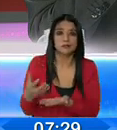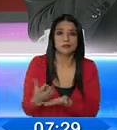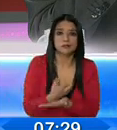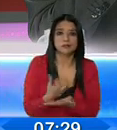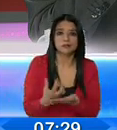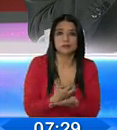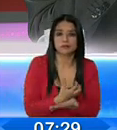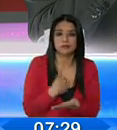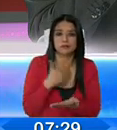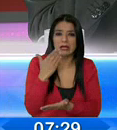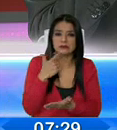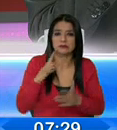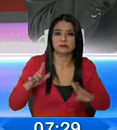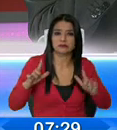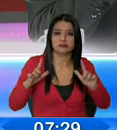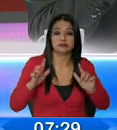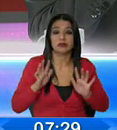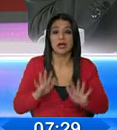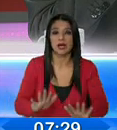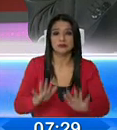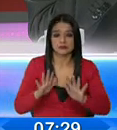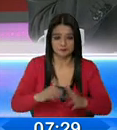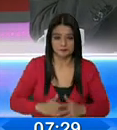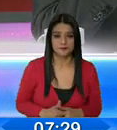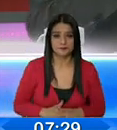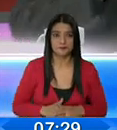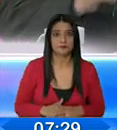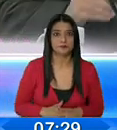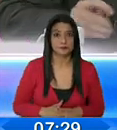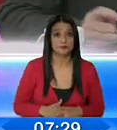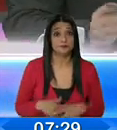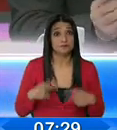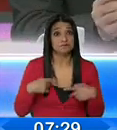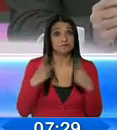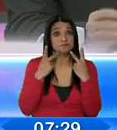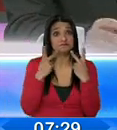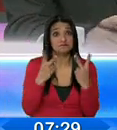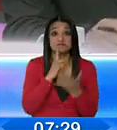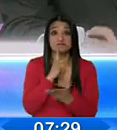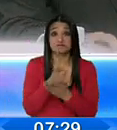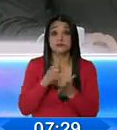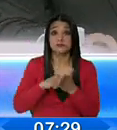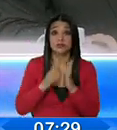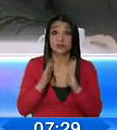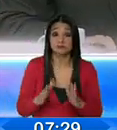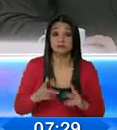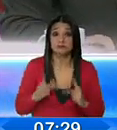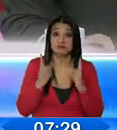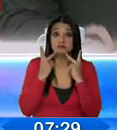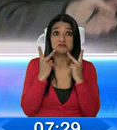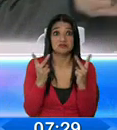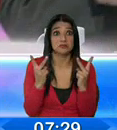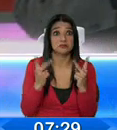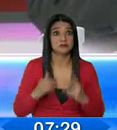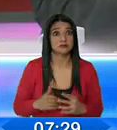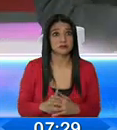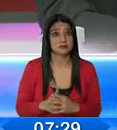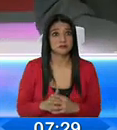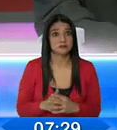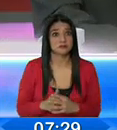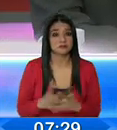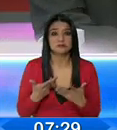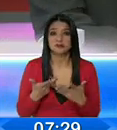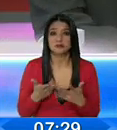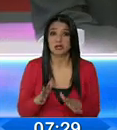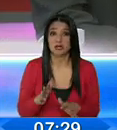se encuentra precisamente estructurada esa función. Y hemos visto, señor Contralor, lamentablemente cómo pues han dado